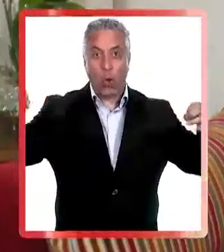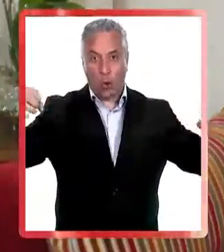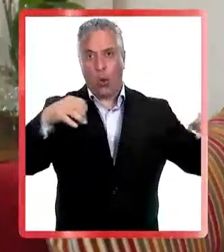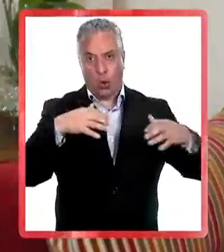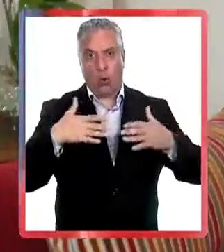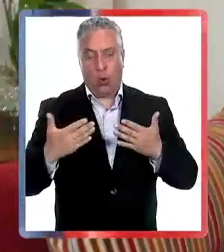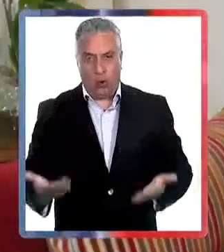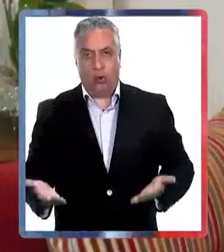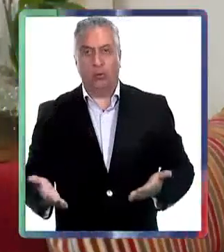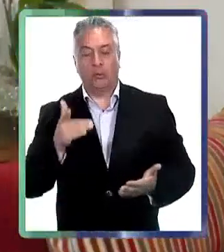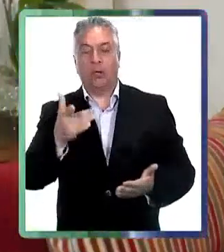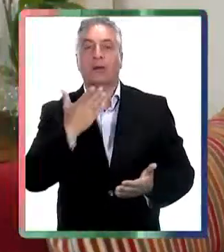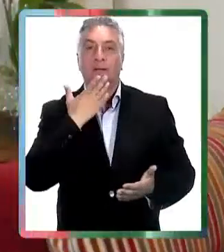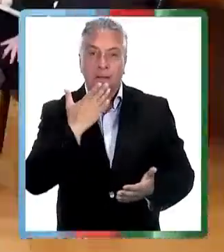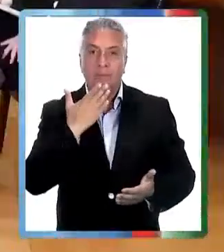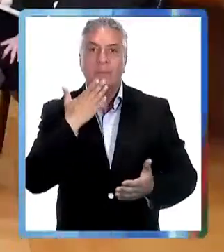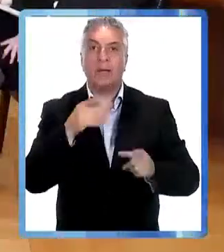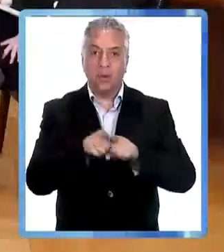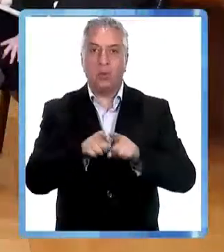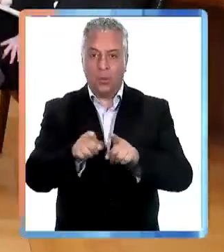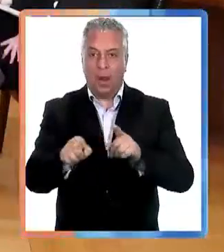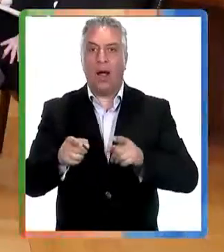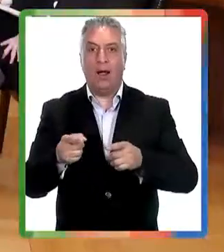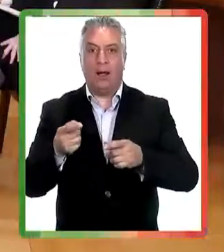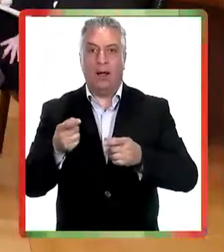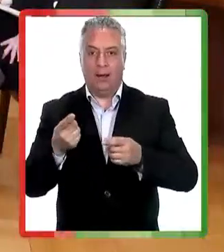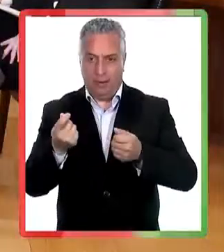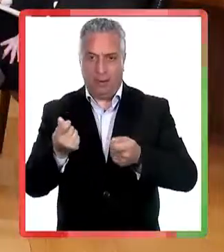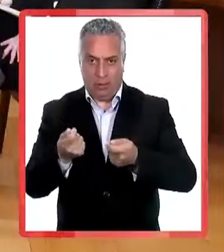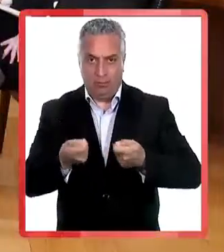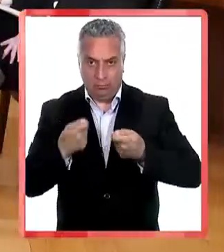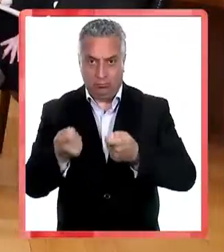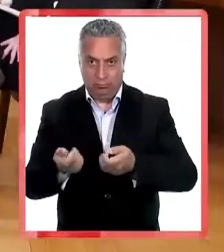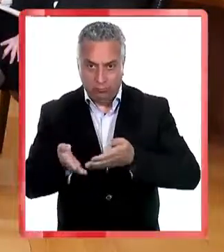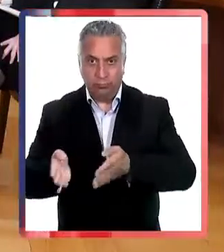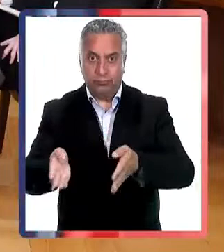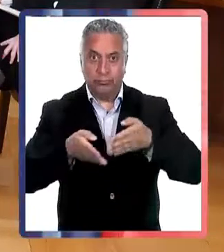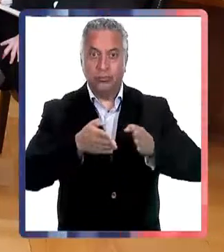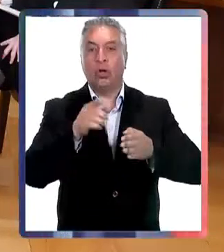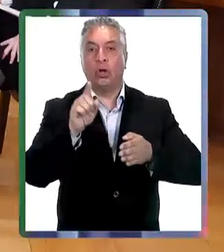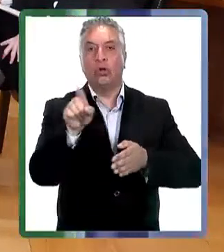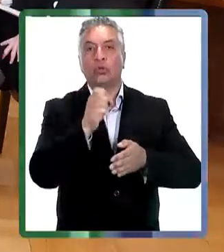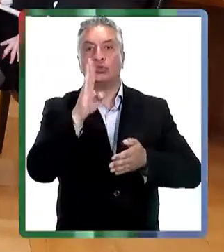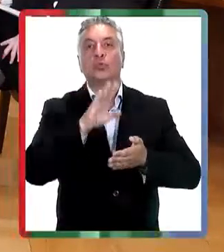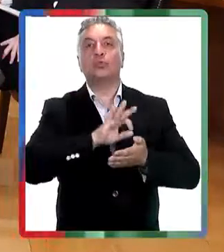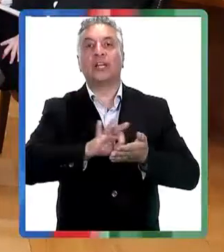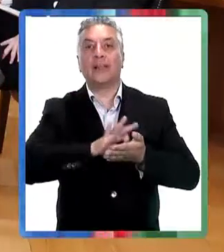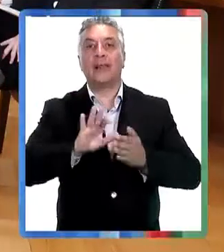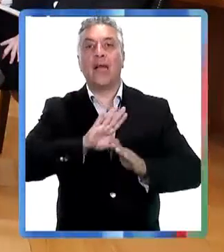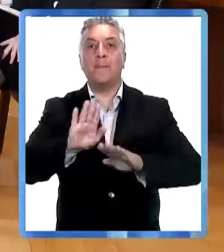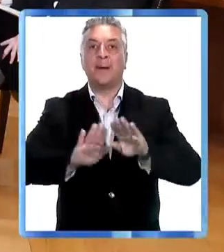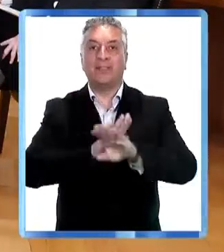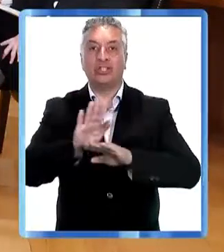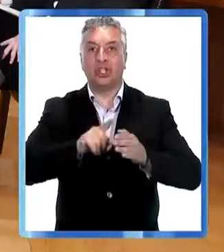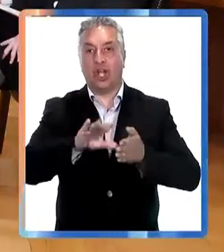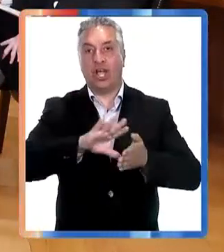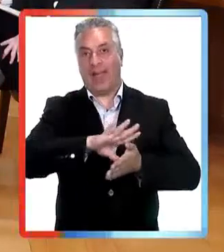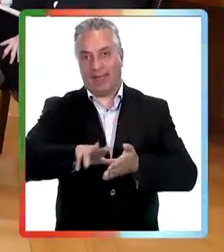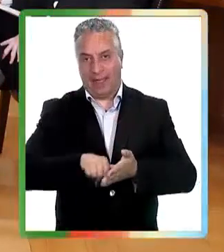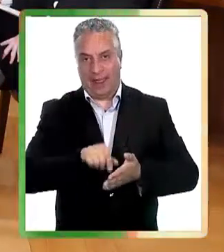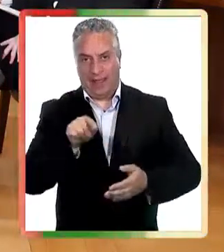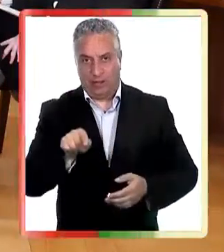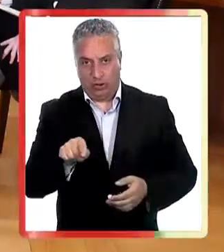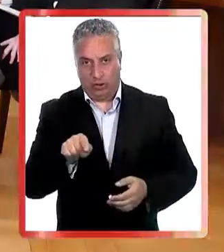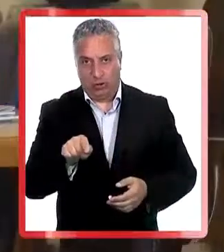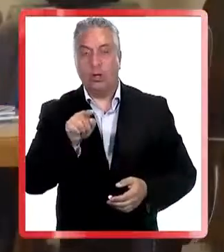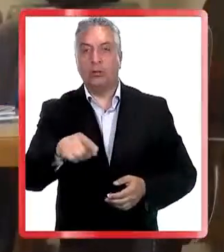etcétera, y también canalización de recursos a través de la Subsecretaría de Prevención del Delito,